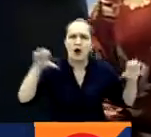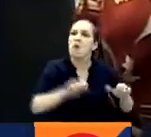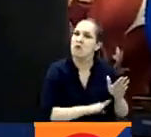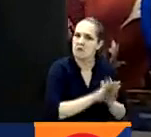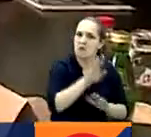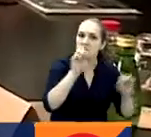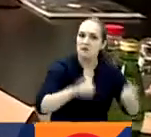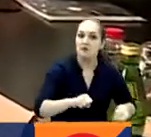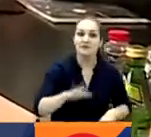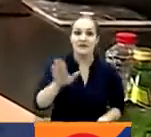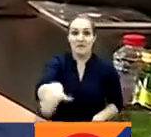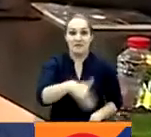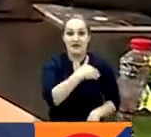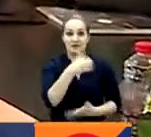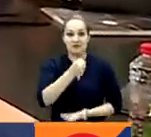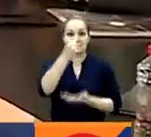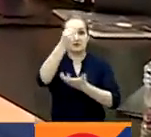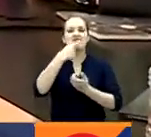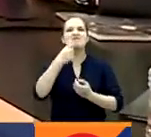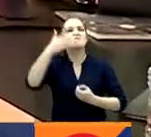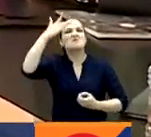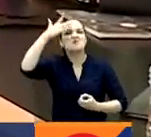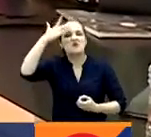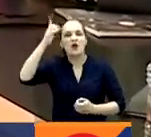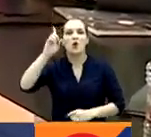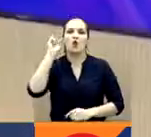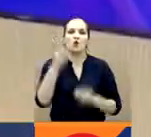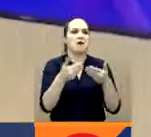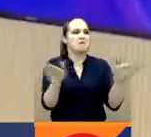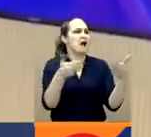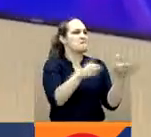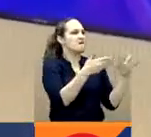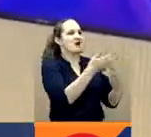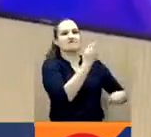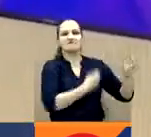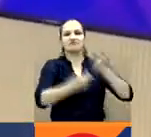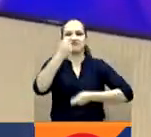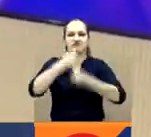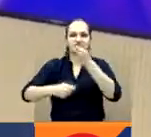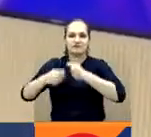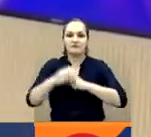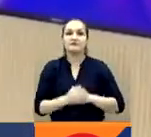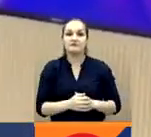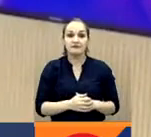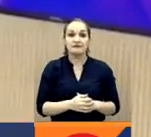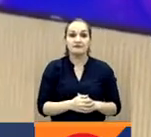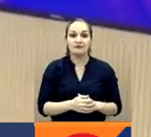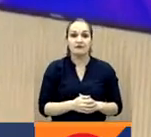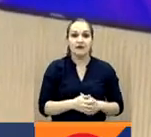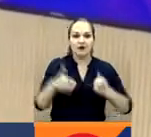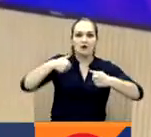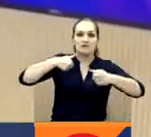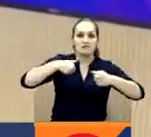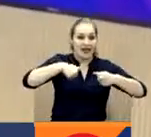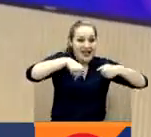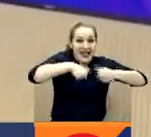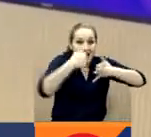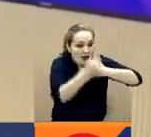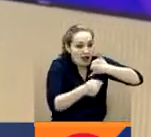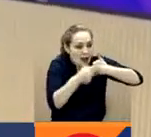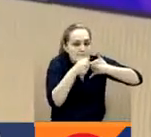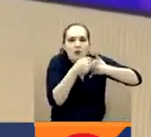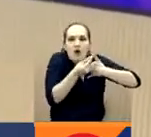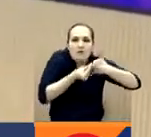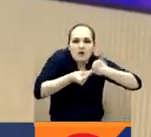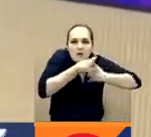ministro Restrepo, el resultado se debe a la reactivación económica. Derivado de un incremento en la demanda interna. Esa